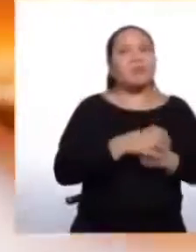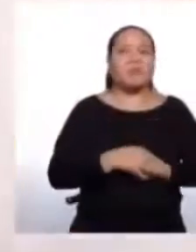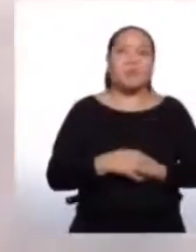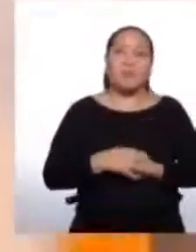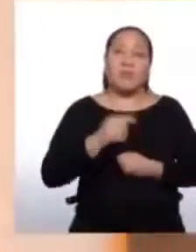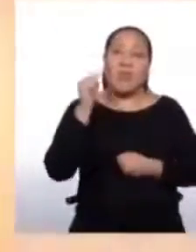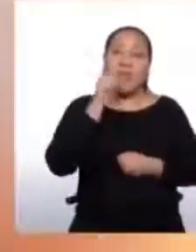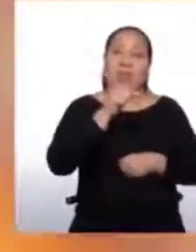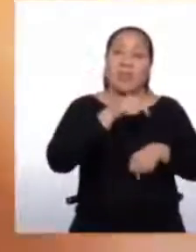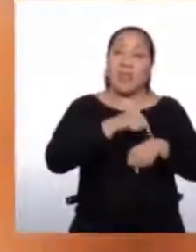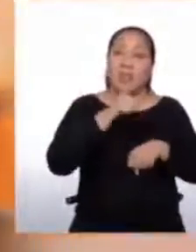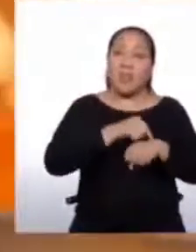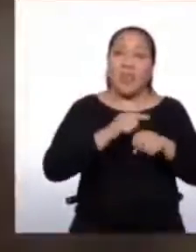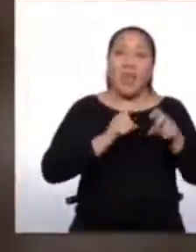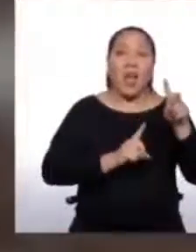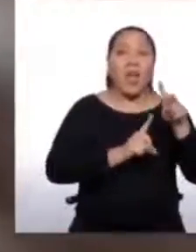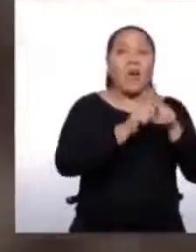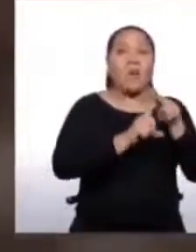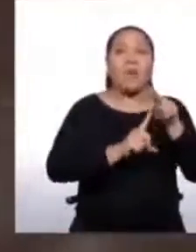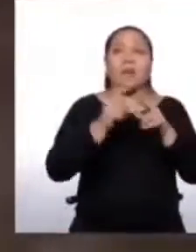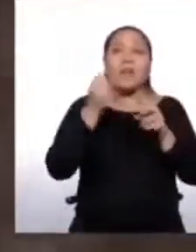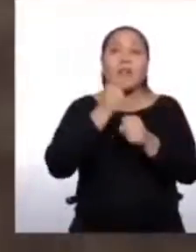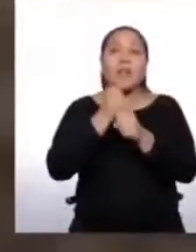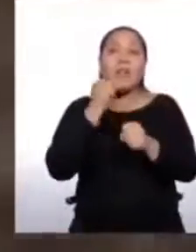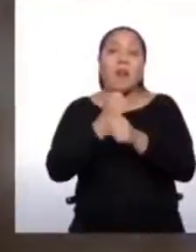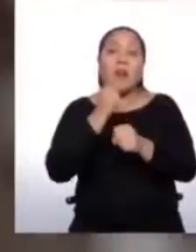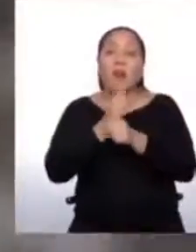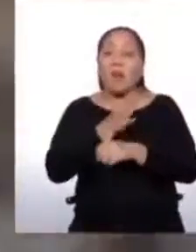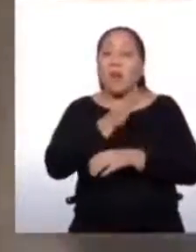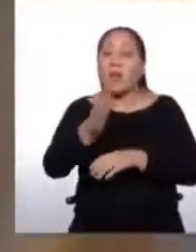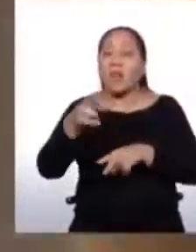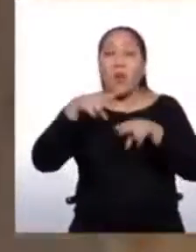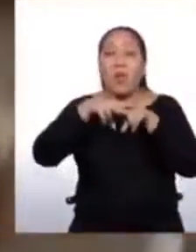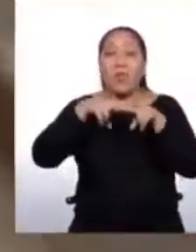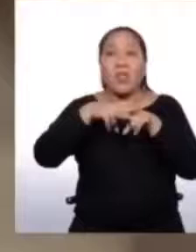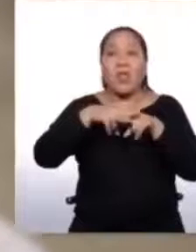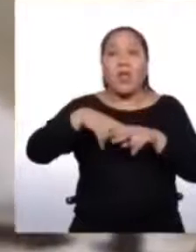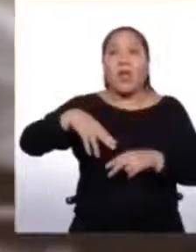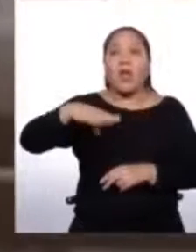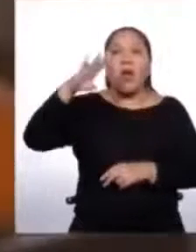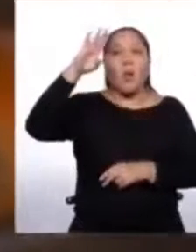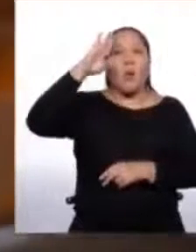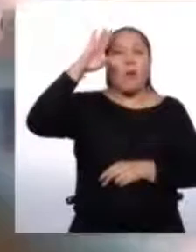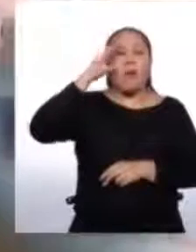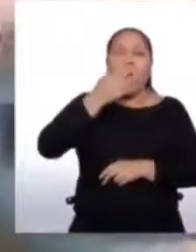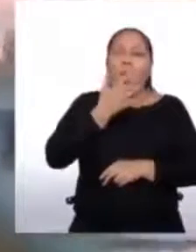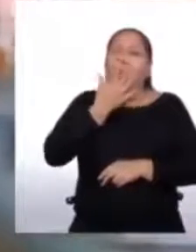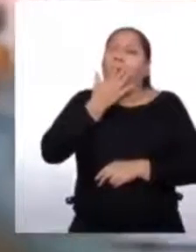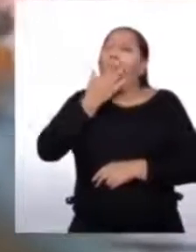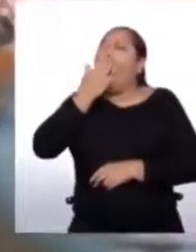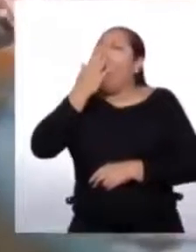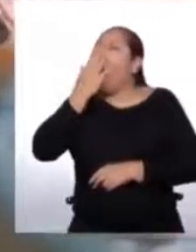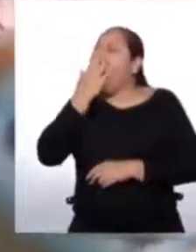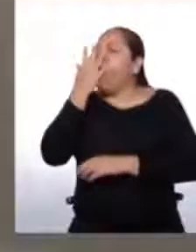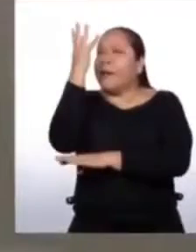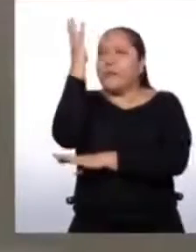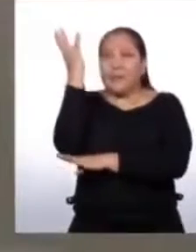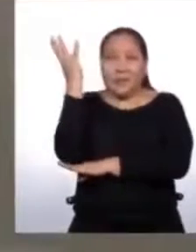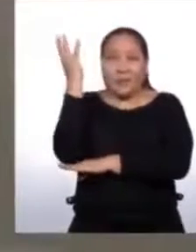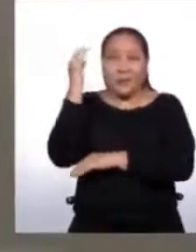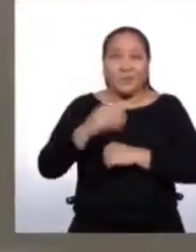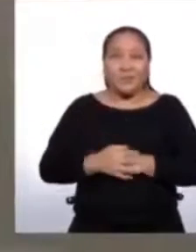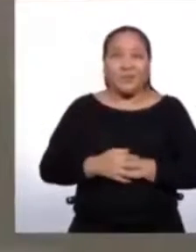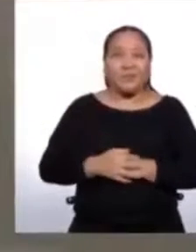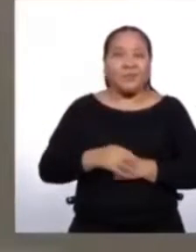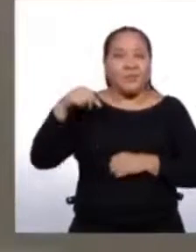A esta hora aparecen los obreros caminando hacia el tranvía, los policías bostezando contra los árboles, los canillitas morados